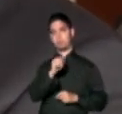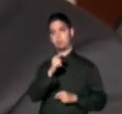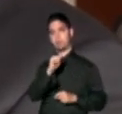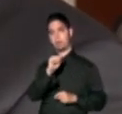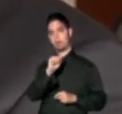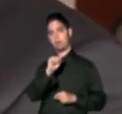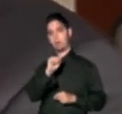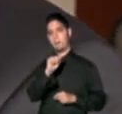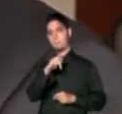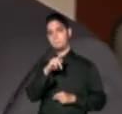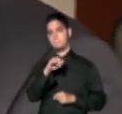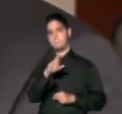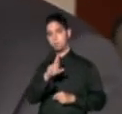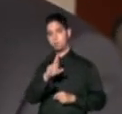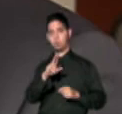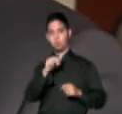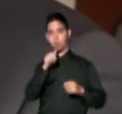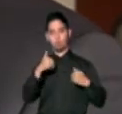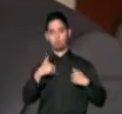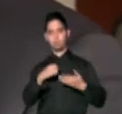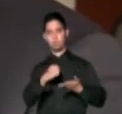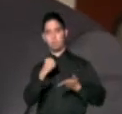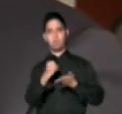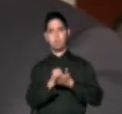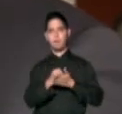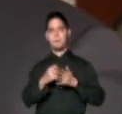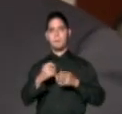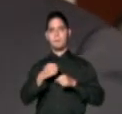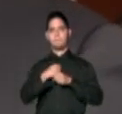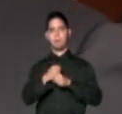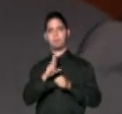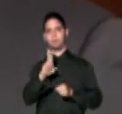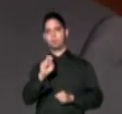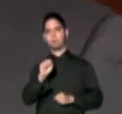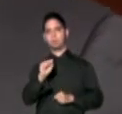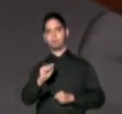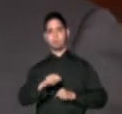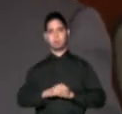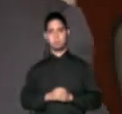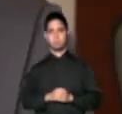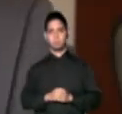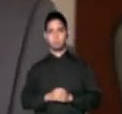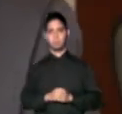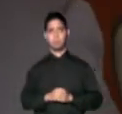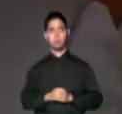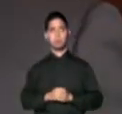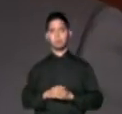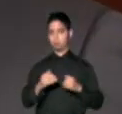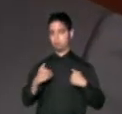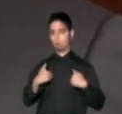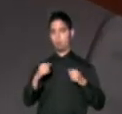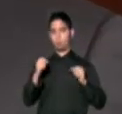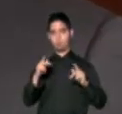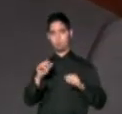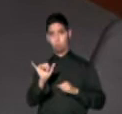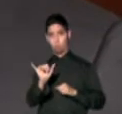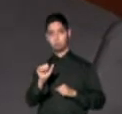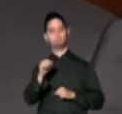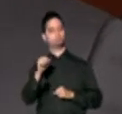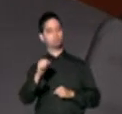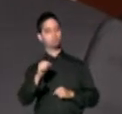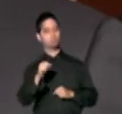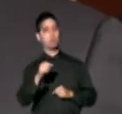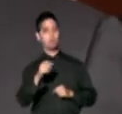dos productos de allá no tienen ese hecho en Estados Unidos, no solamente, o sea, que en Puerto Rico. Hay una ventana de oportunidad también. Exactamente. Nosotros lo que estamos buscando es ver de qué